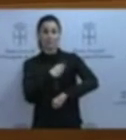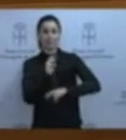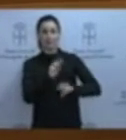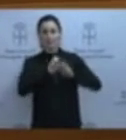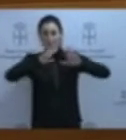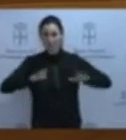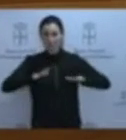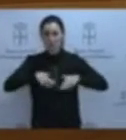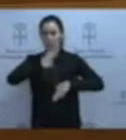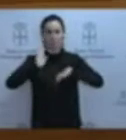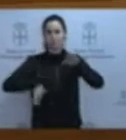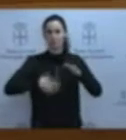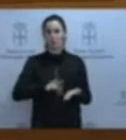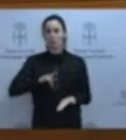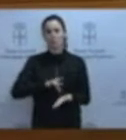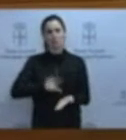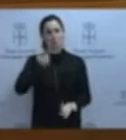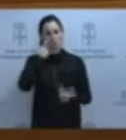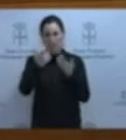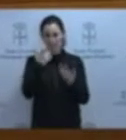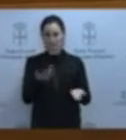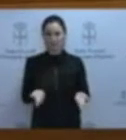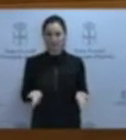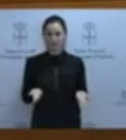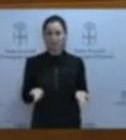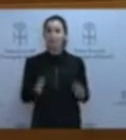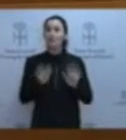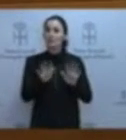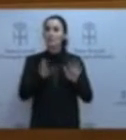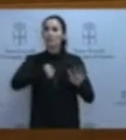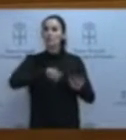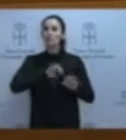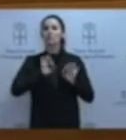la desigualdad económica que se produce, pero nuestro